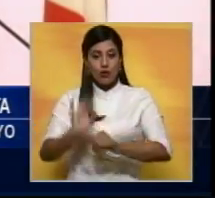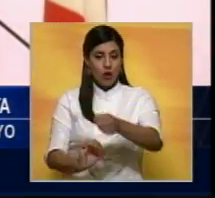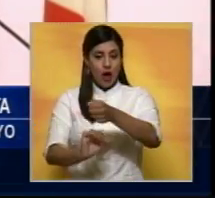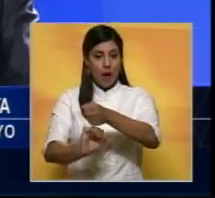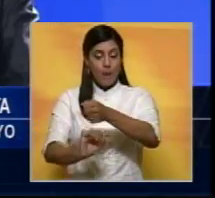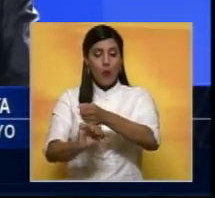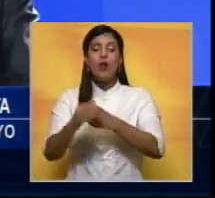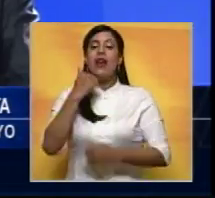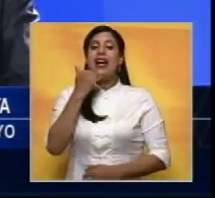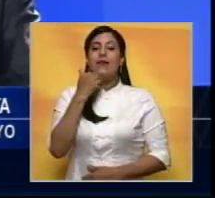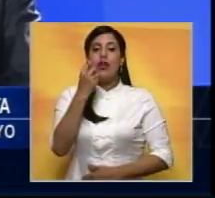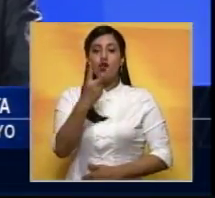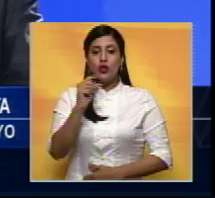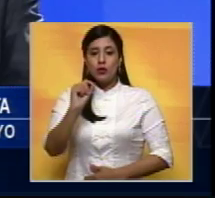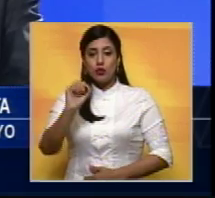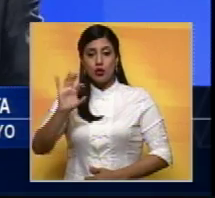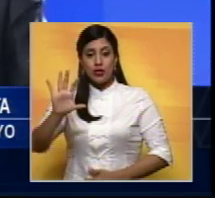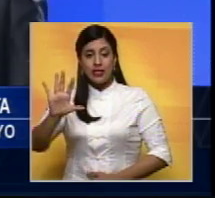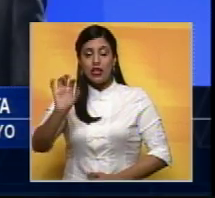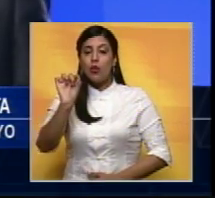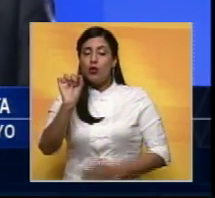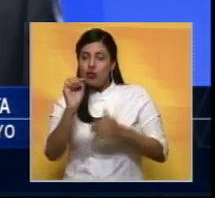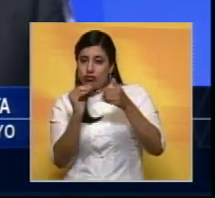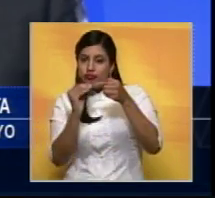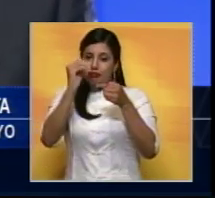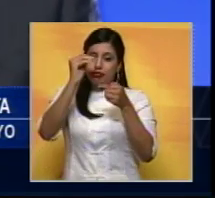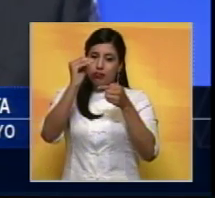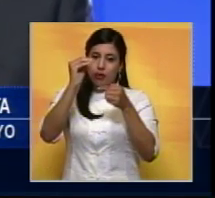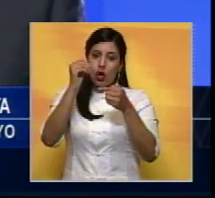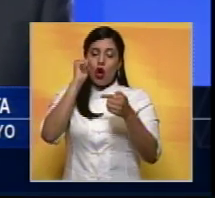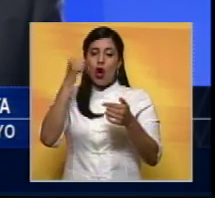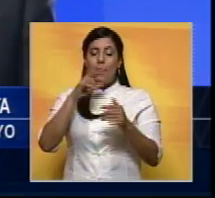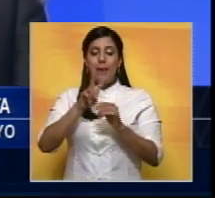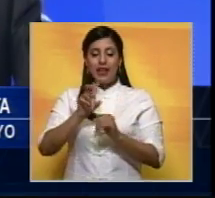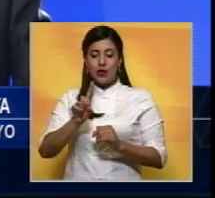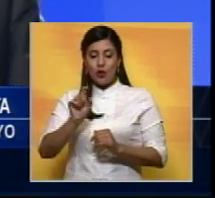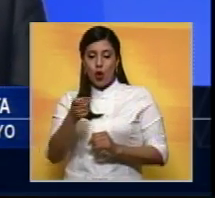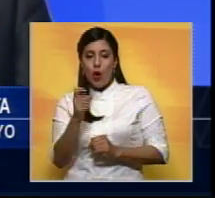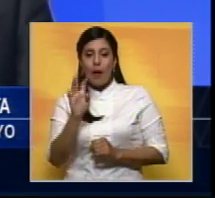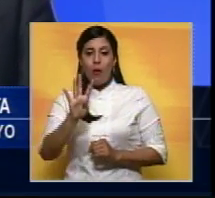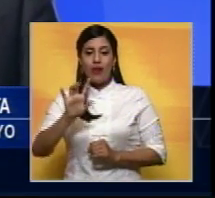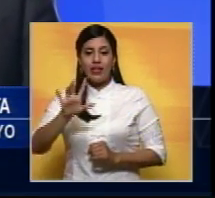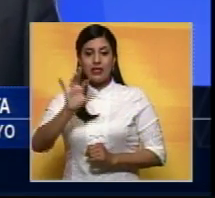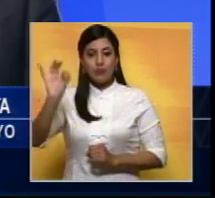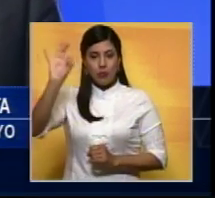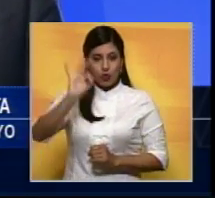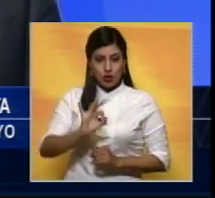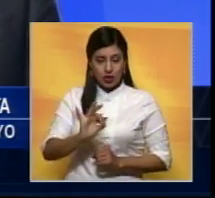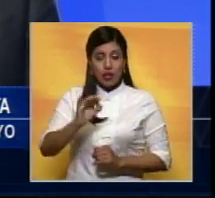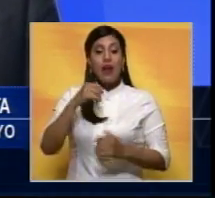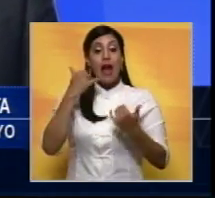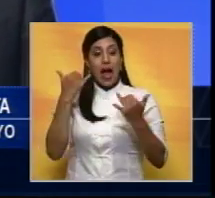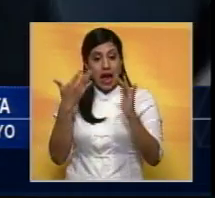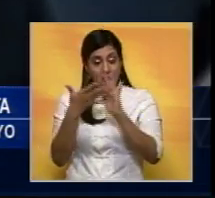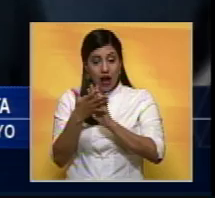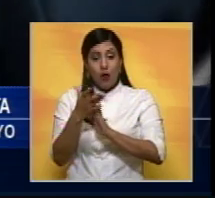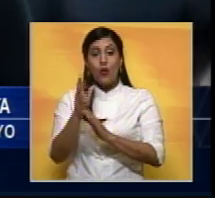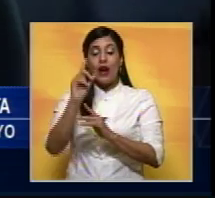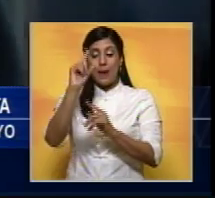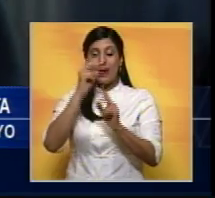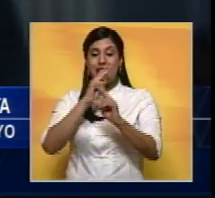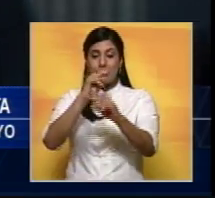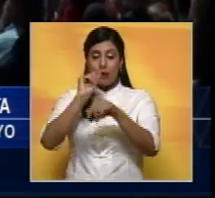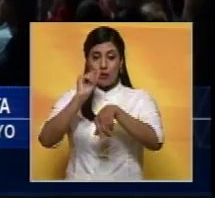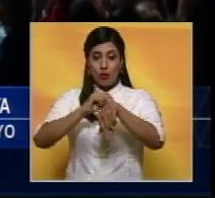respaldo, casi 2,5 puntos por encima de Le Pen, que logró 21,43%. Los resultados de la primera